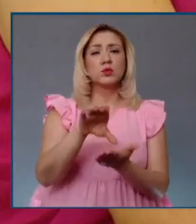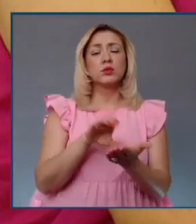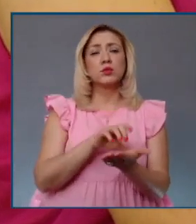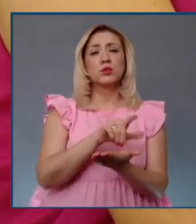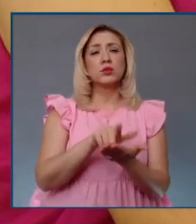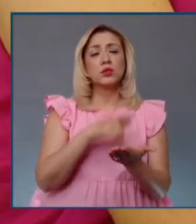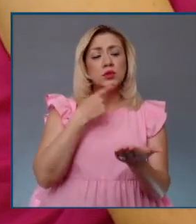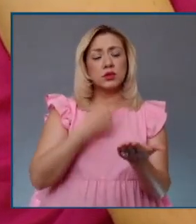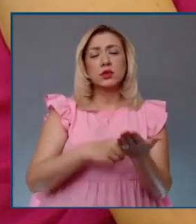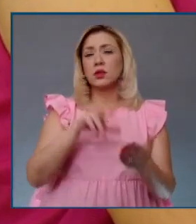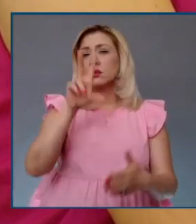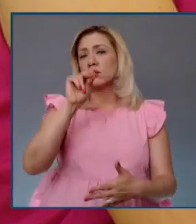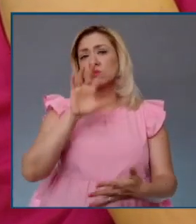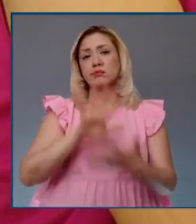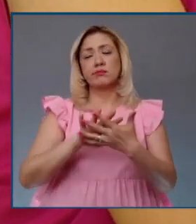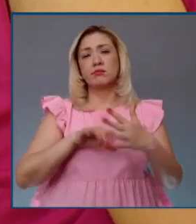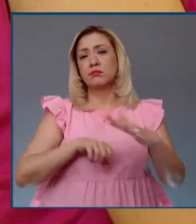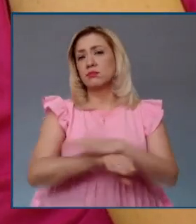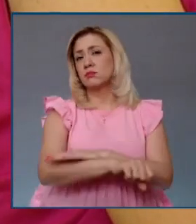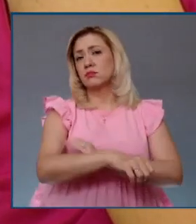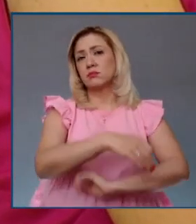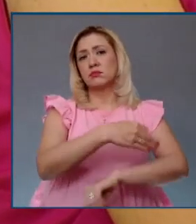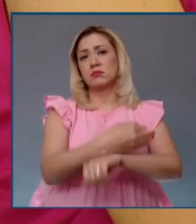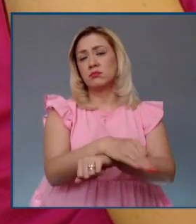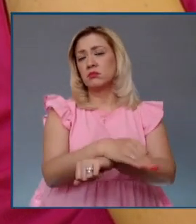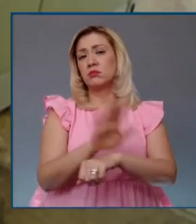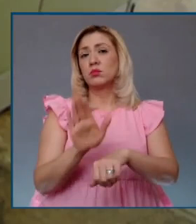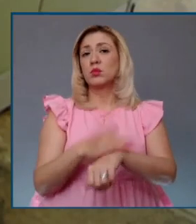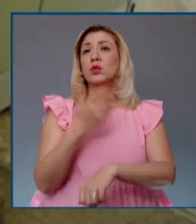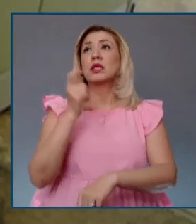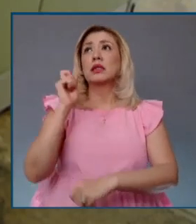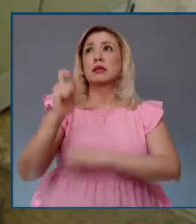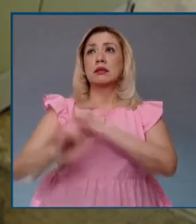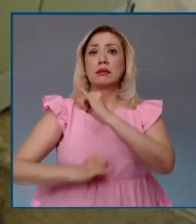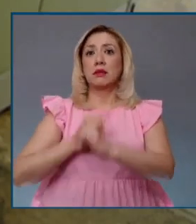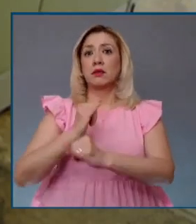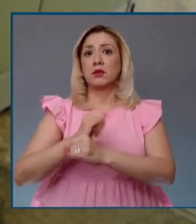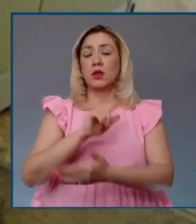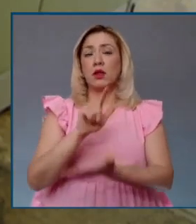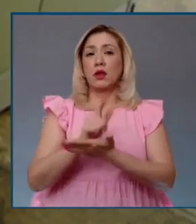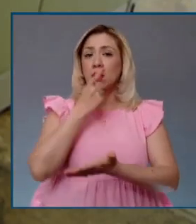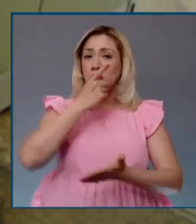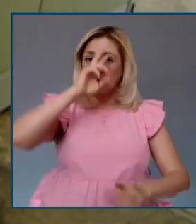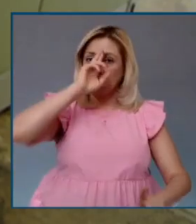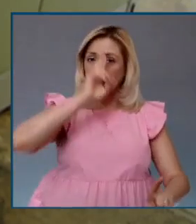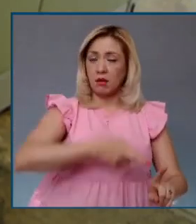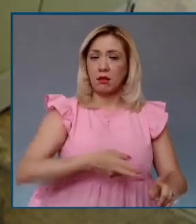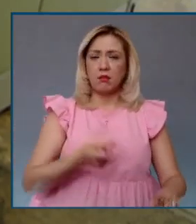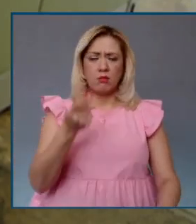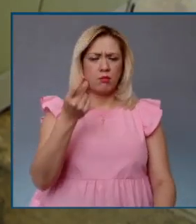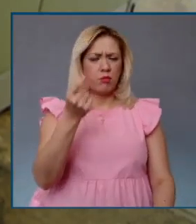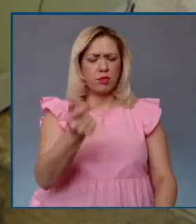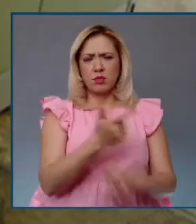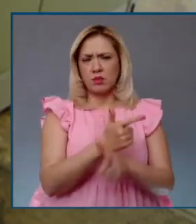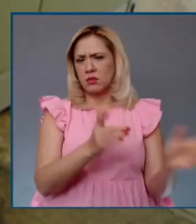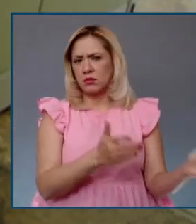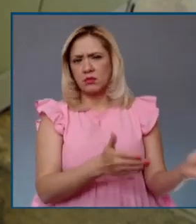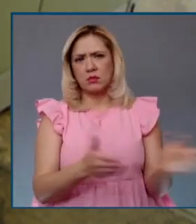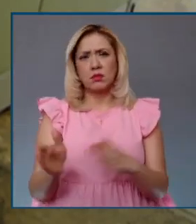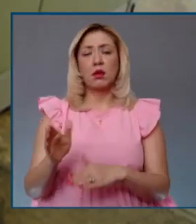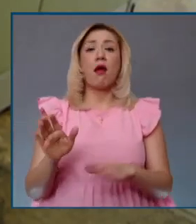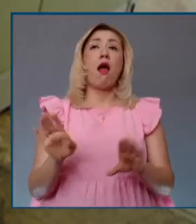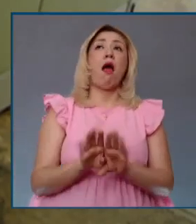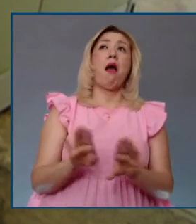ser inconvencional, la sentencia debe surtir efectos de inmediato, sin perjuicio de que pueda ser revocada mediante el recurso de